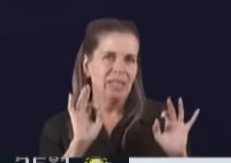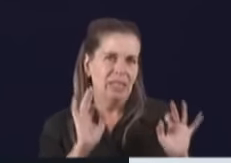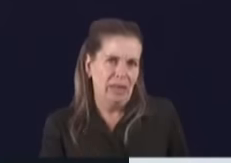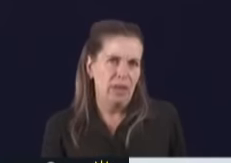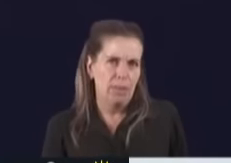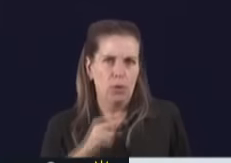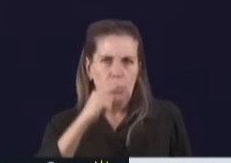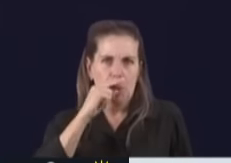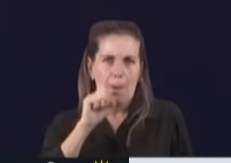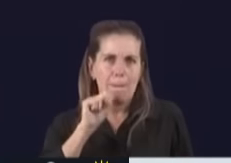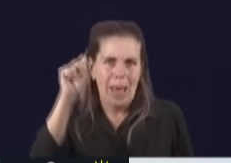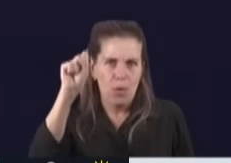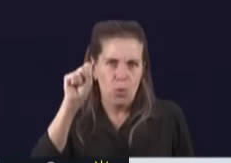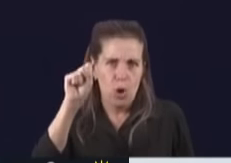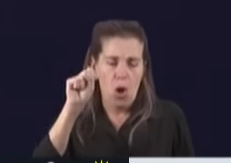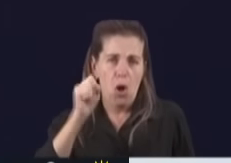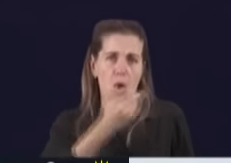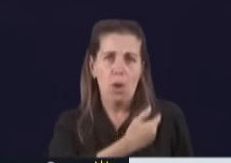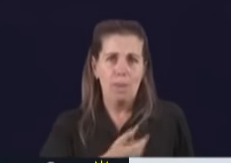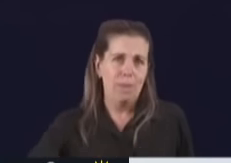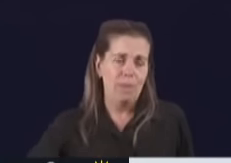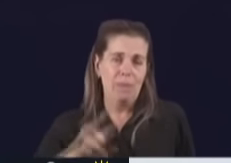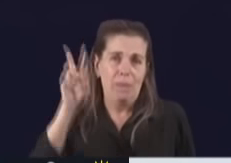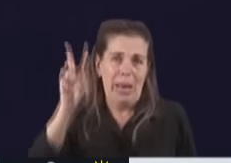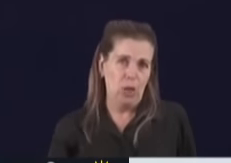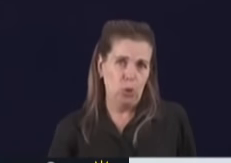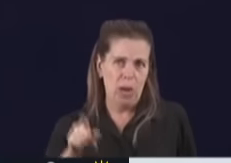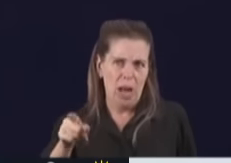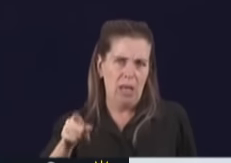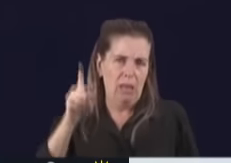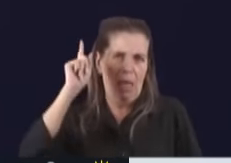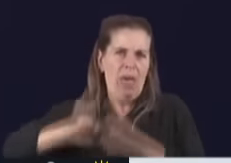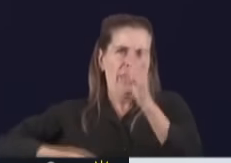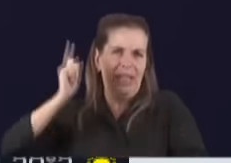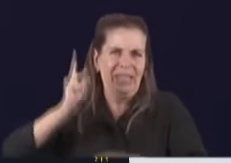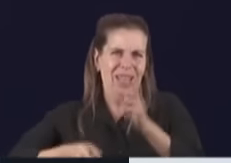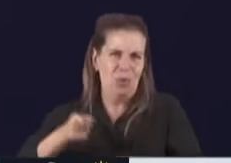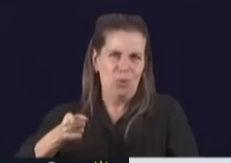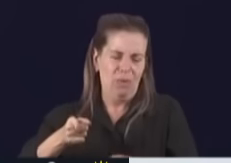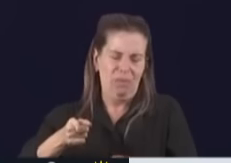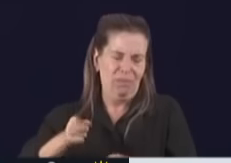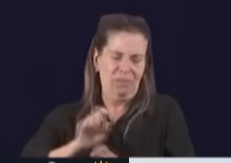dictador, y un dictador de la peor calaña,